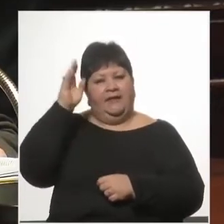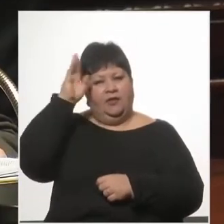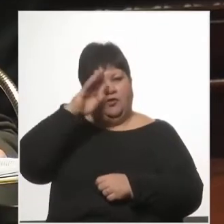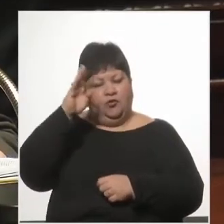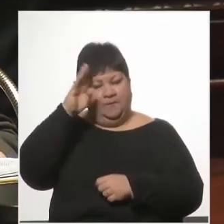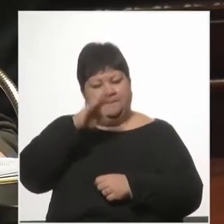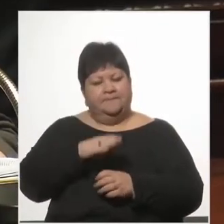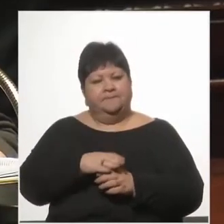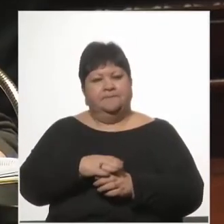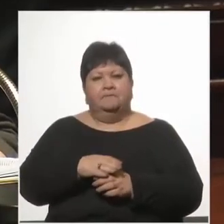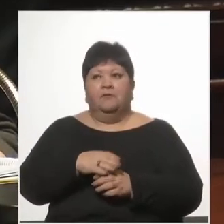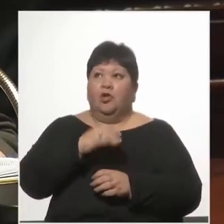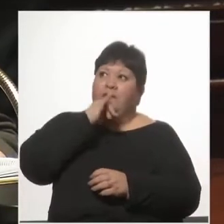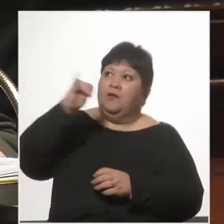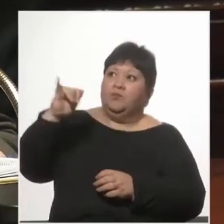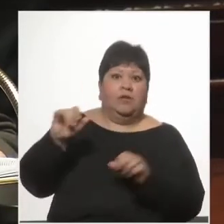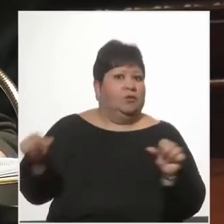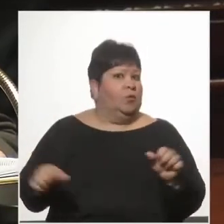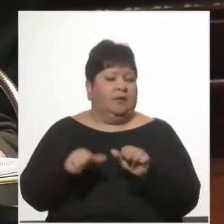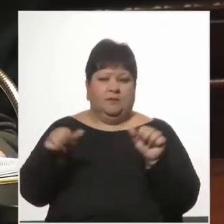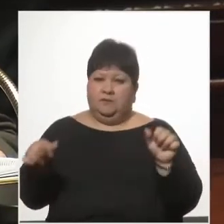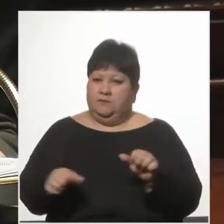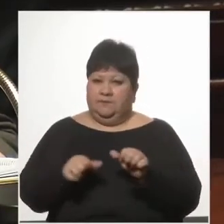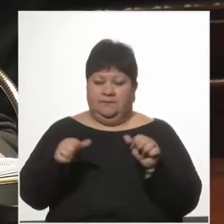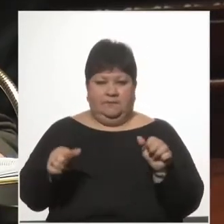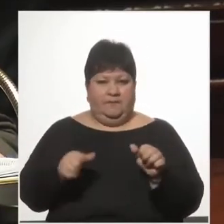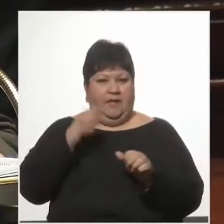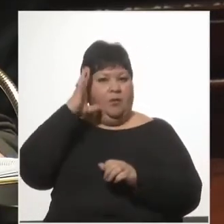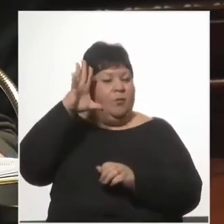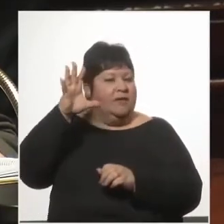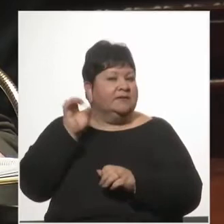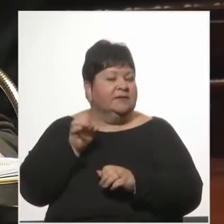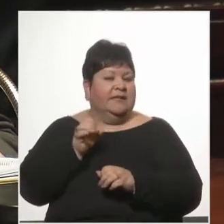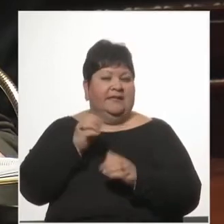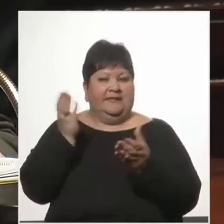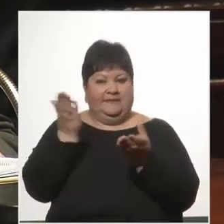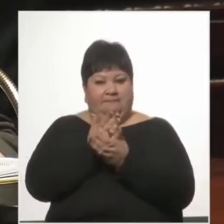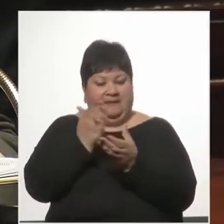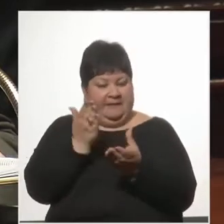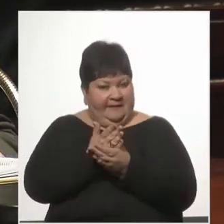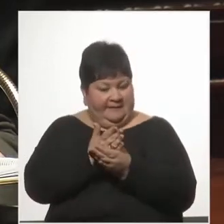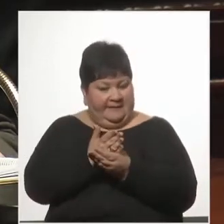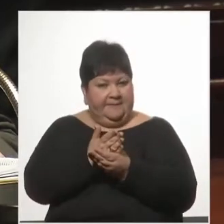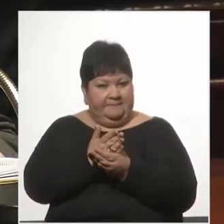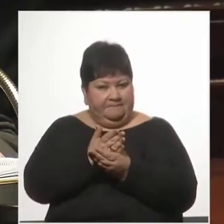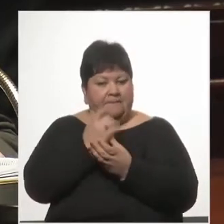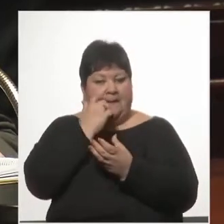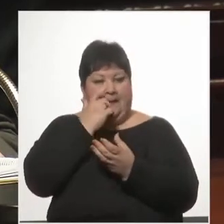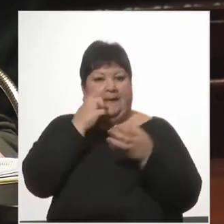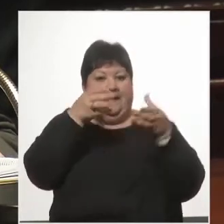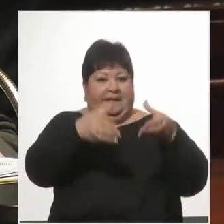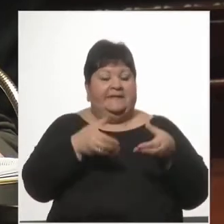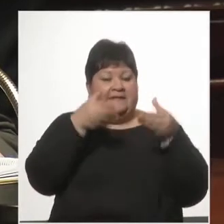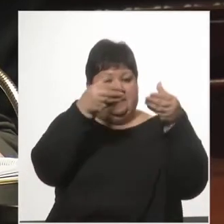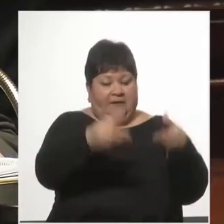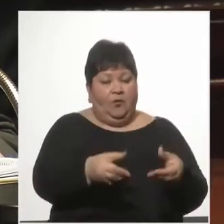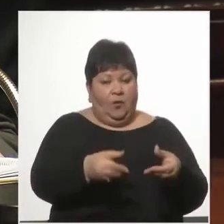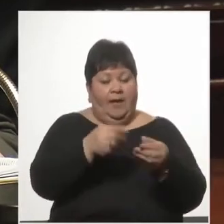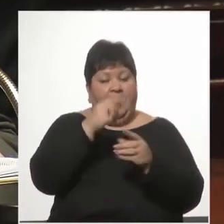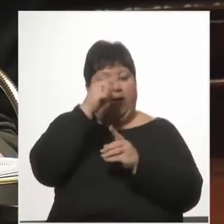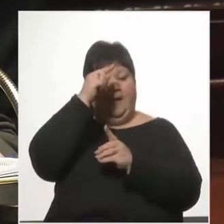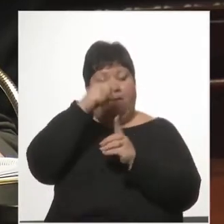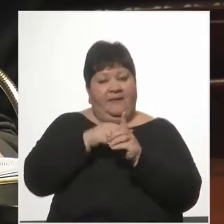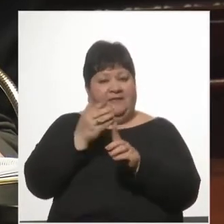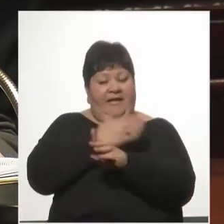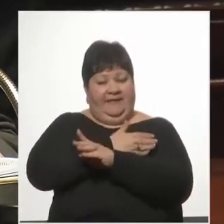Fiscalía. Recordemos que el expediente, con todas las actas, había sido entregado al ministro Menéndez un mes antes, y